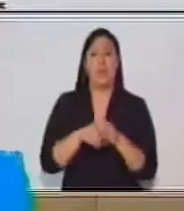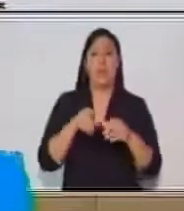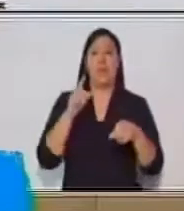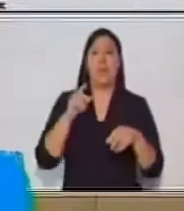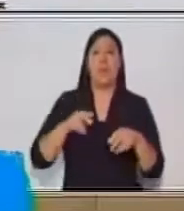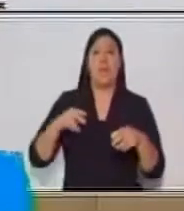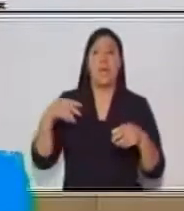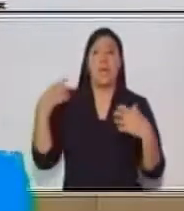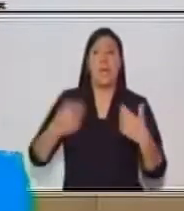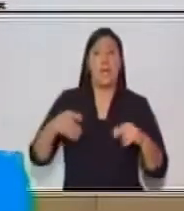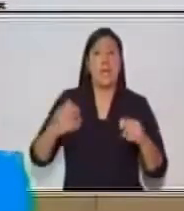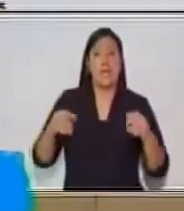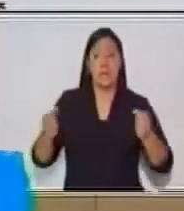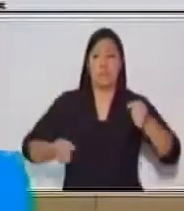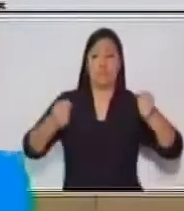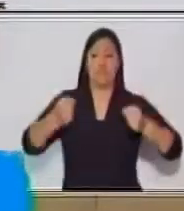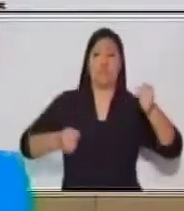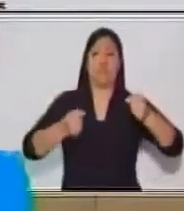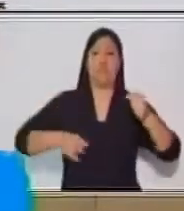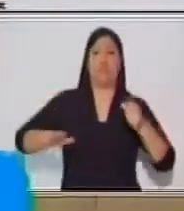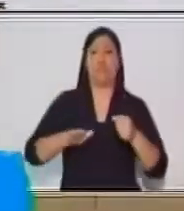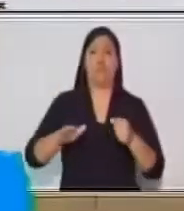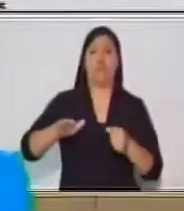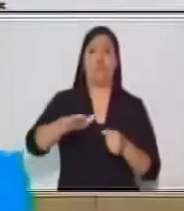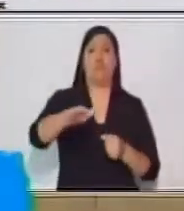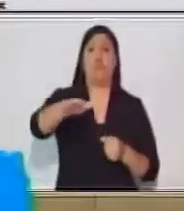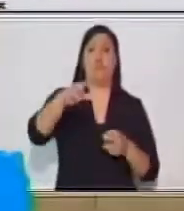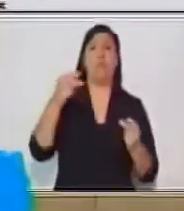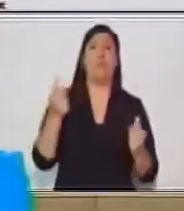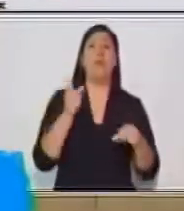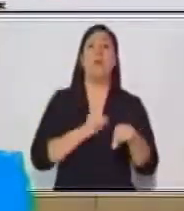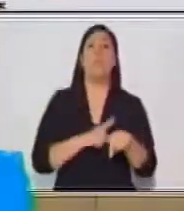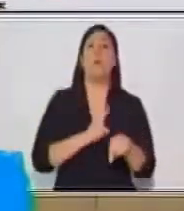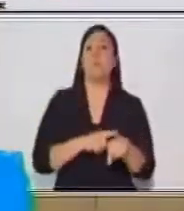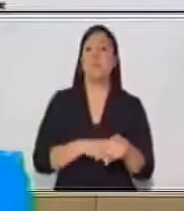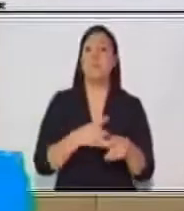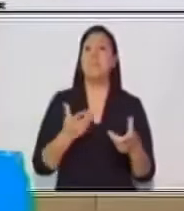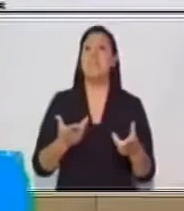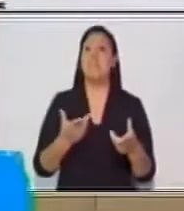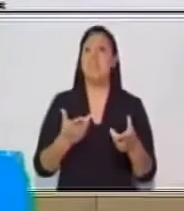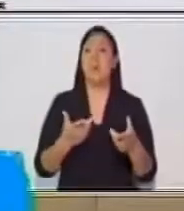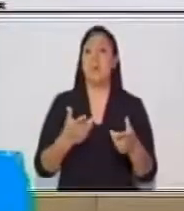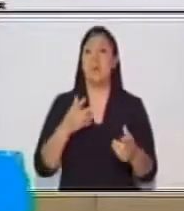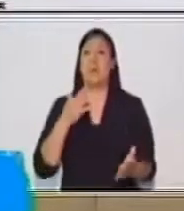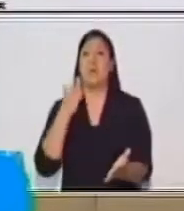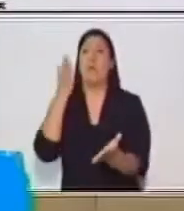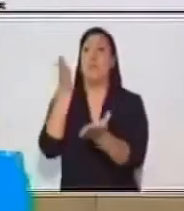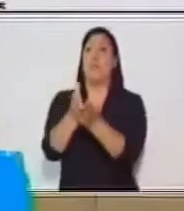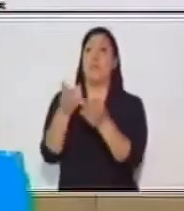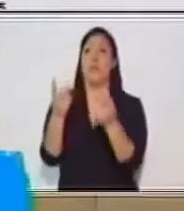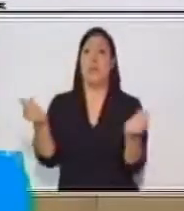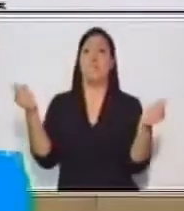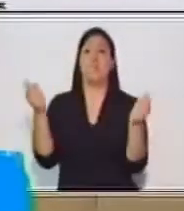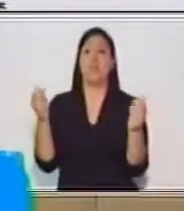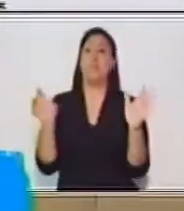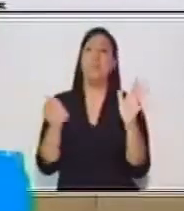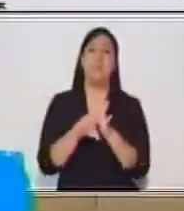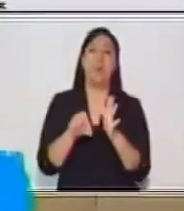recorrer una distancia. Esto también es una relación inversa. La velocidad,